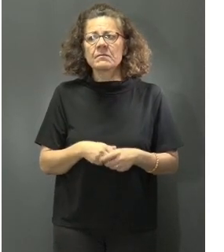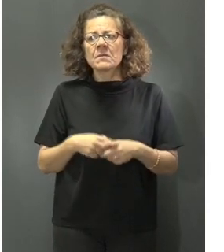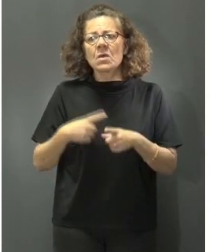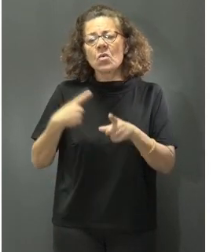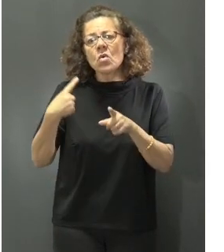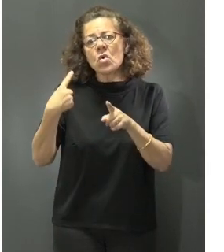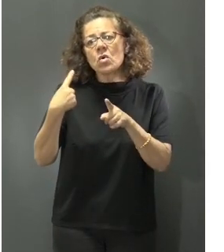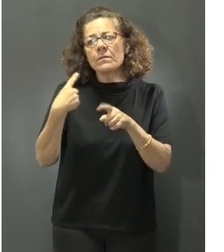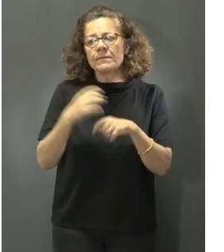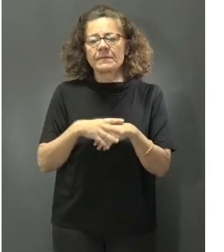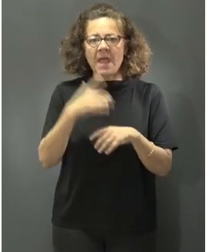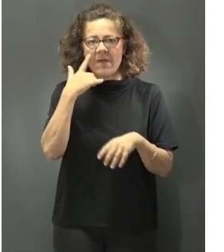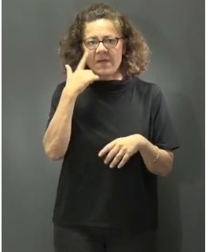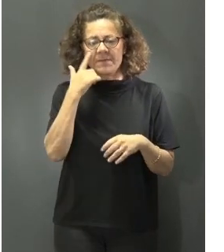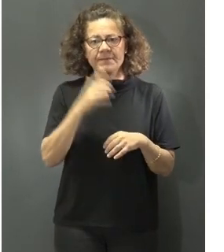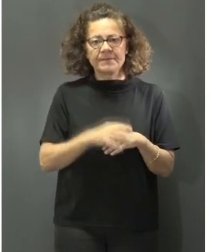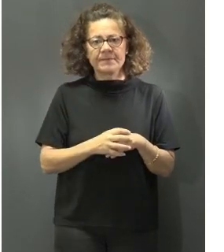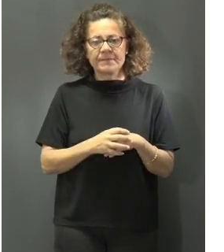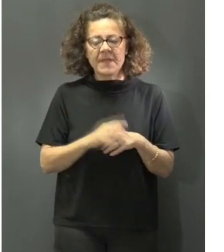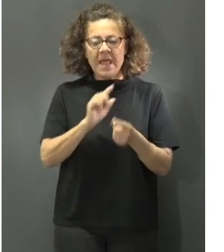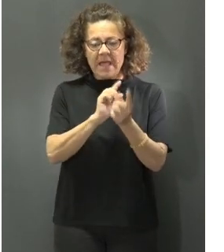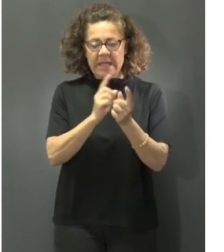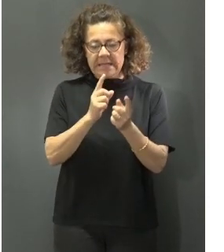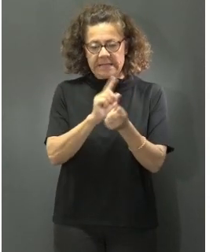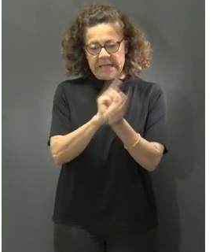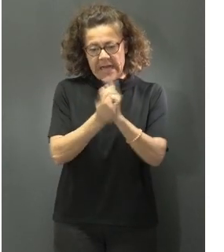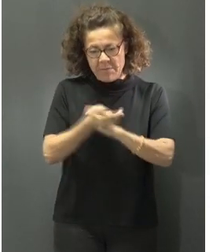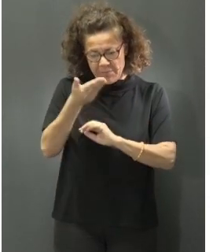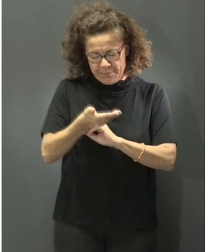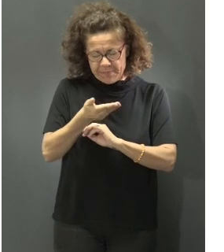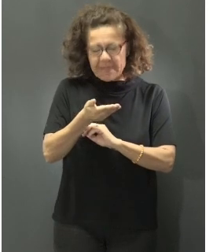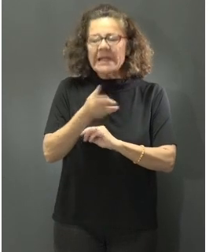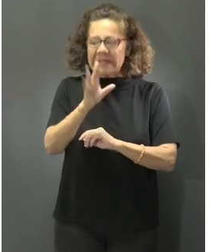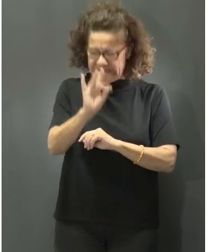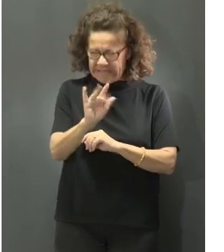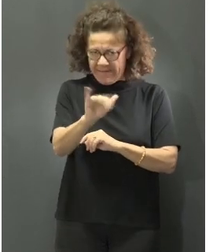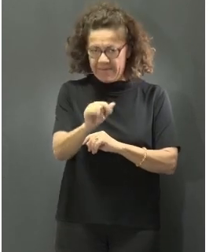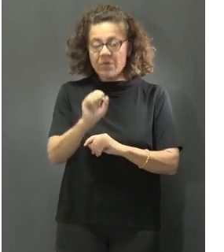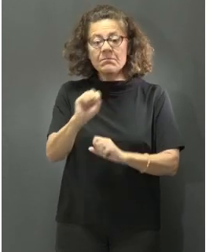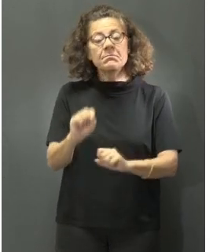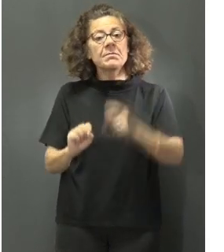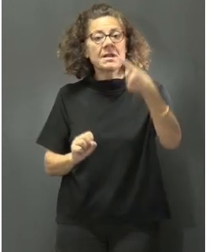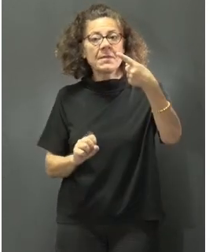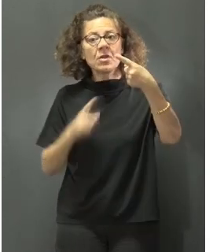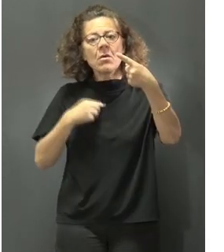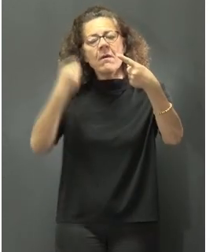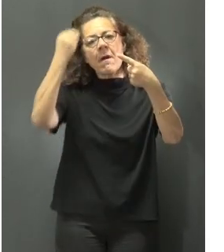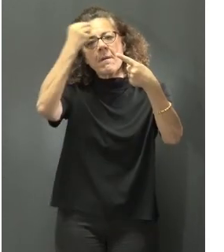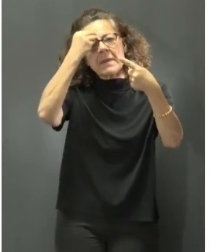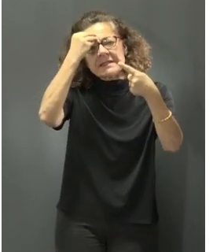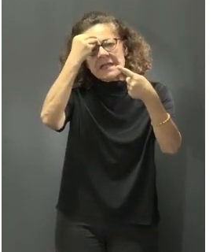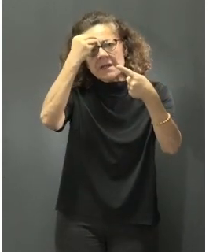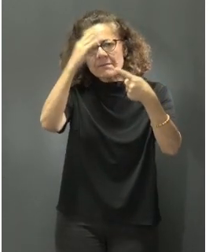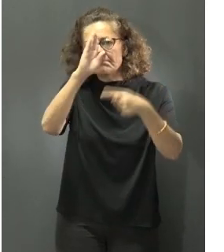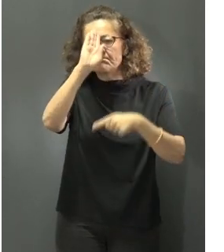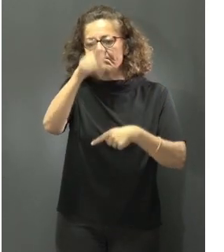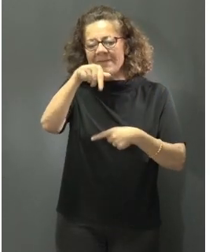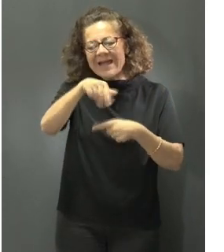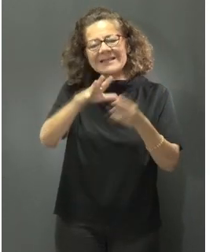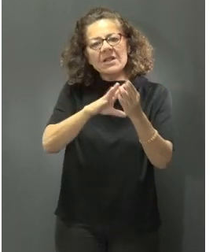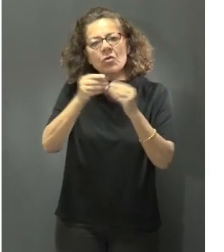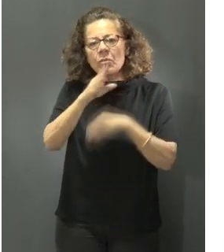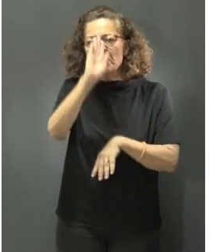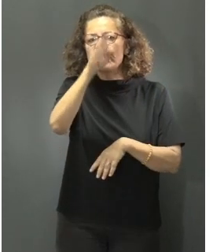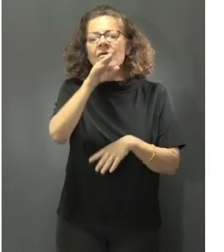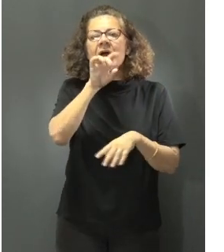Aspectos, a ver, grandes cambios. Creo que sí ha habido grandes cambios. El primero es reflexionar sobre a quién va dirigido el